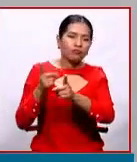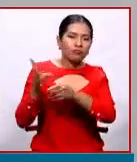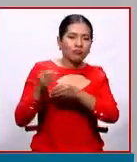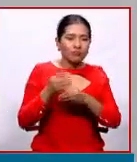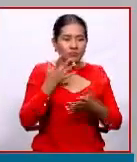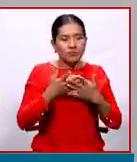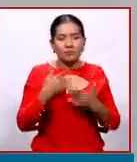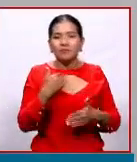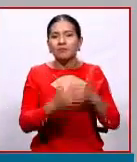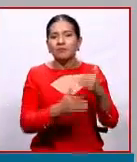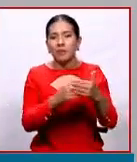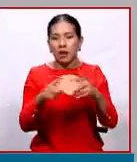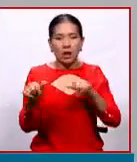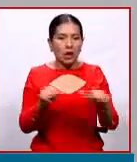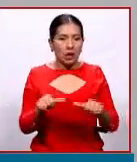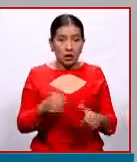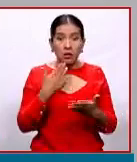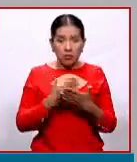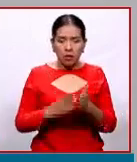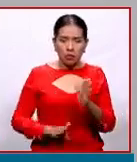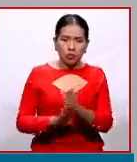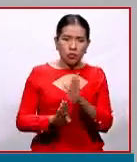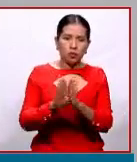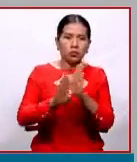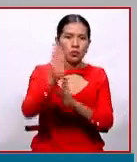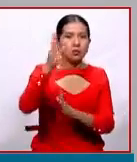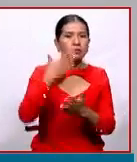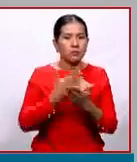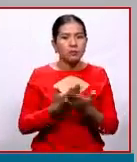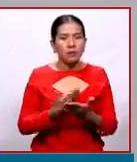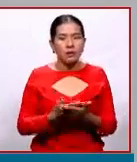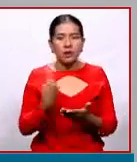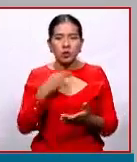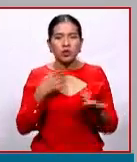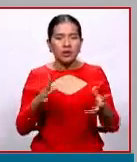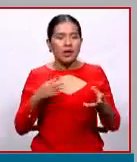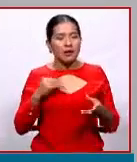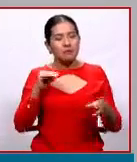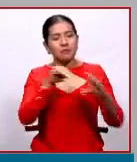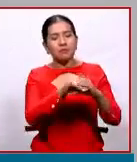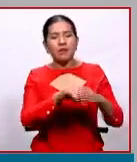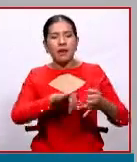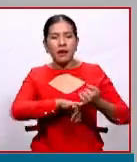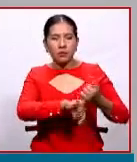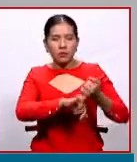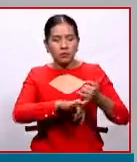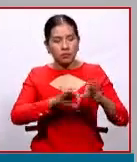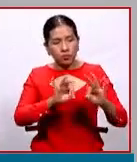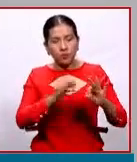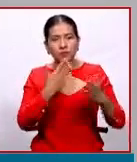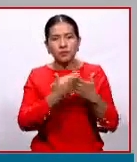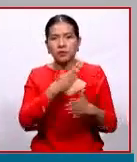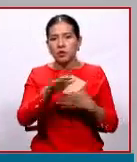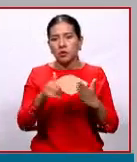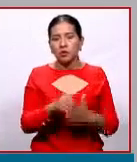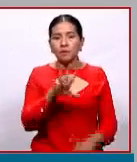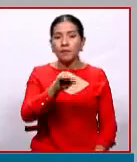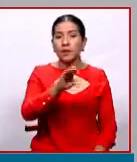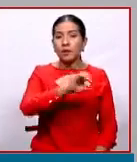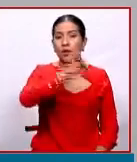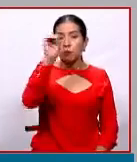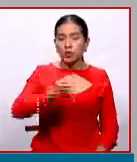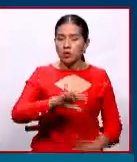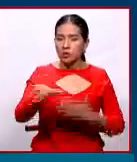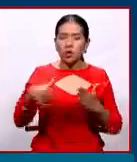actividad está creciendo bastante. Como les mencionaba, estamos apostando bastante a la exploración este año. El 50% de